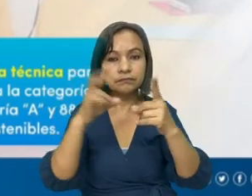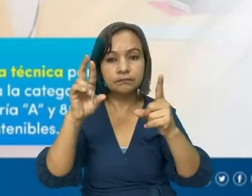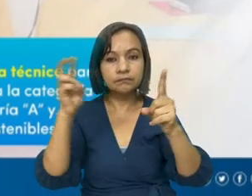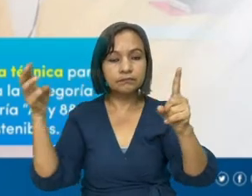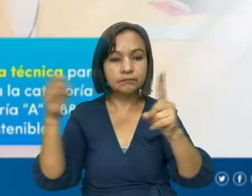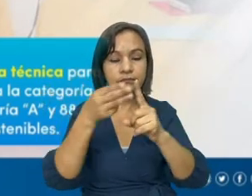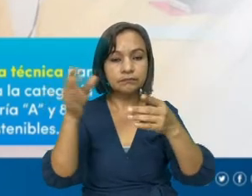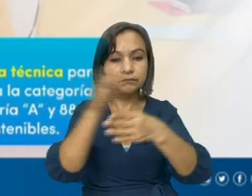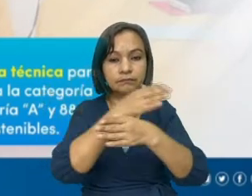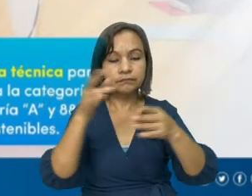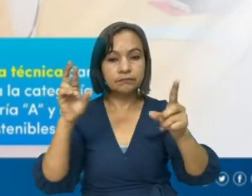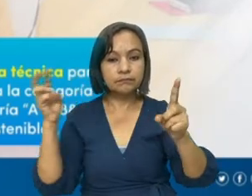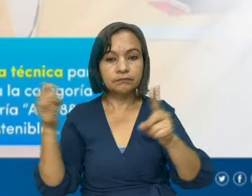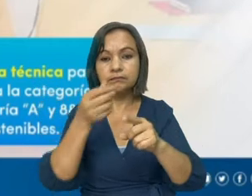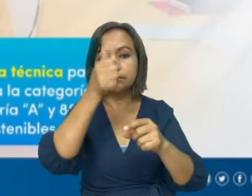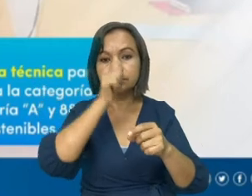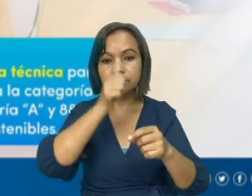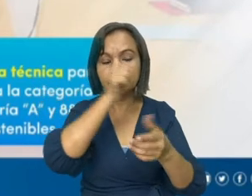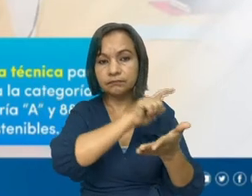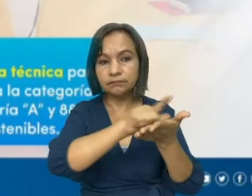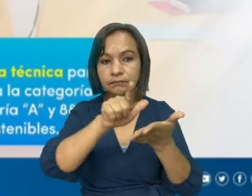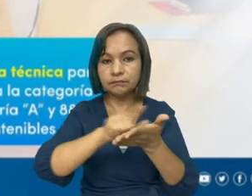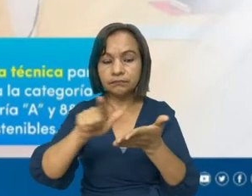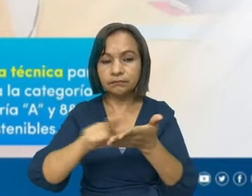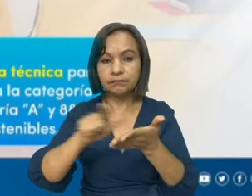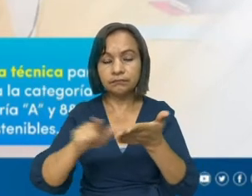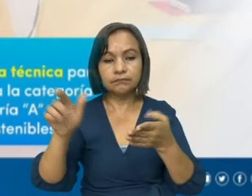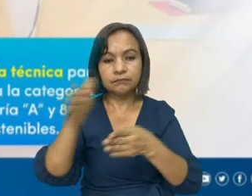Hay una dirección regional de agua potable y saneamiento a nivel